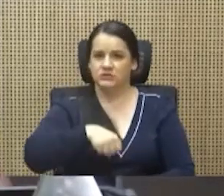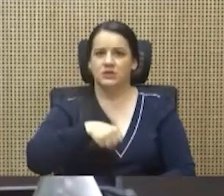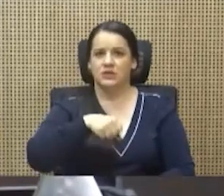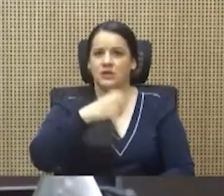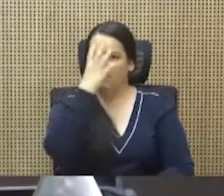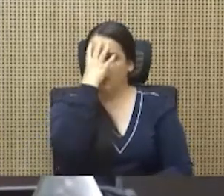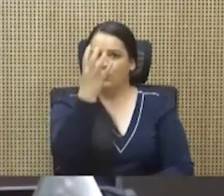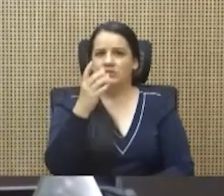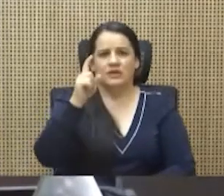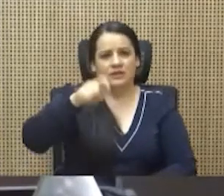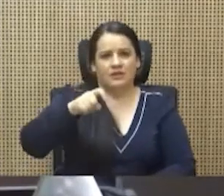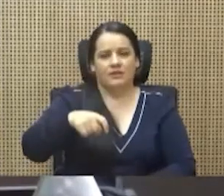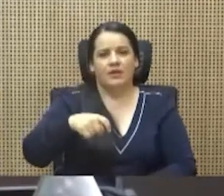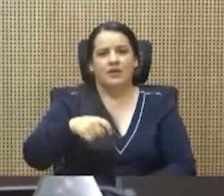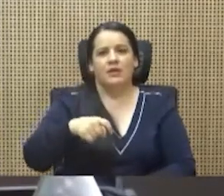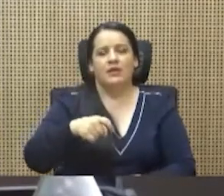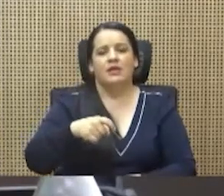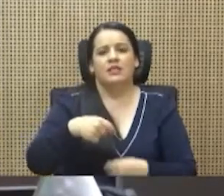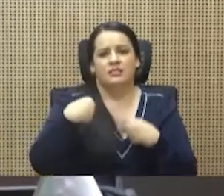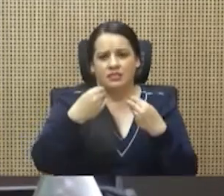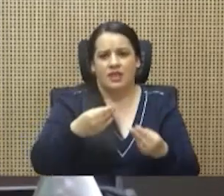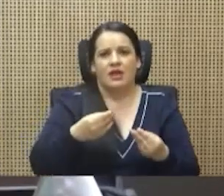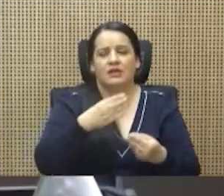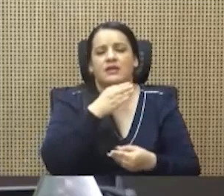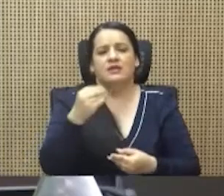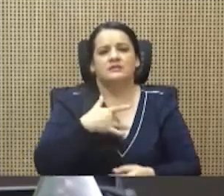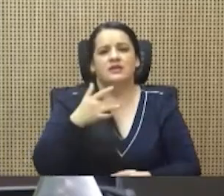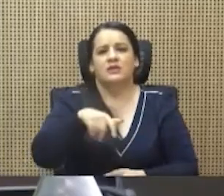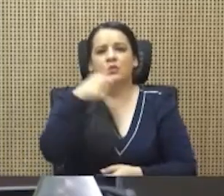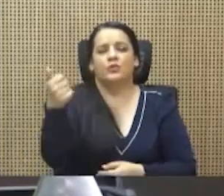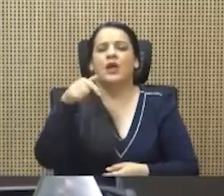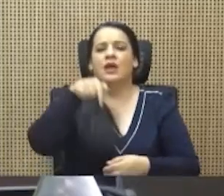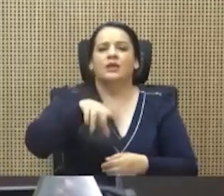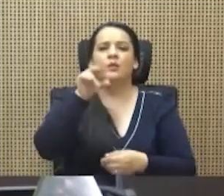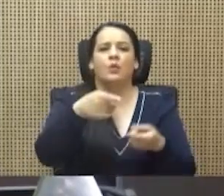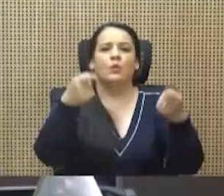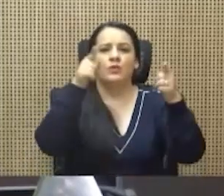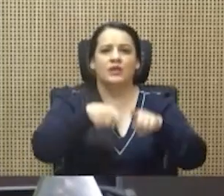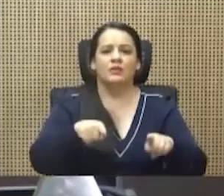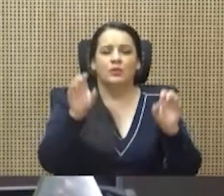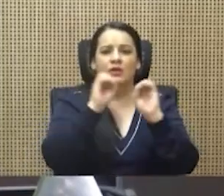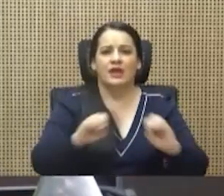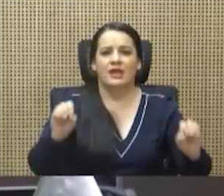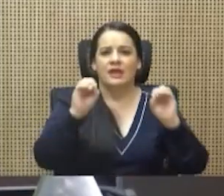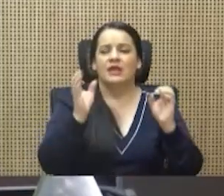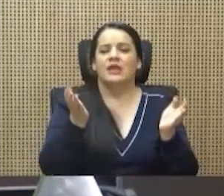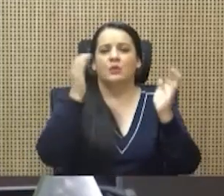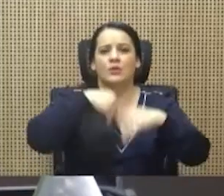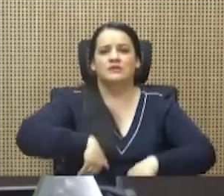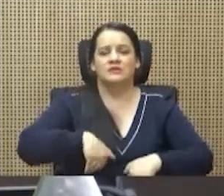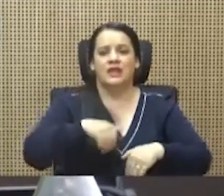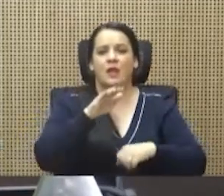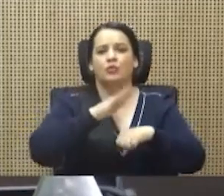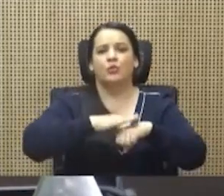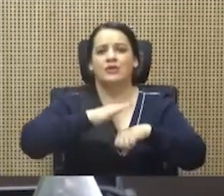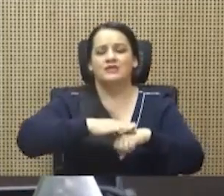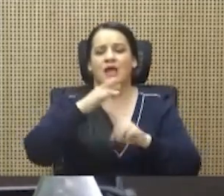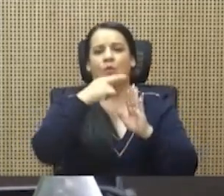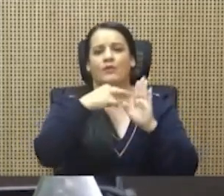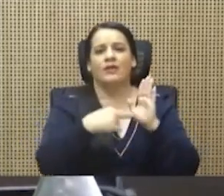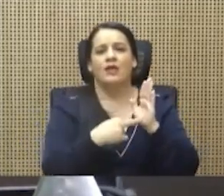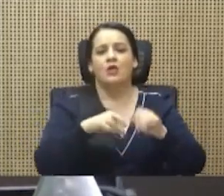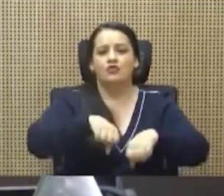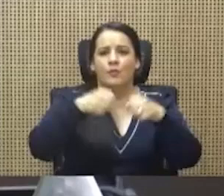tiene que dar, pero tienen que sentir otros. Y aquí no está ocurriendo nada que no esté autorizado en este reglamento. El rompimiento de